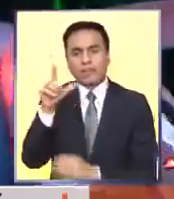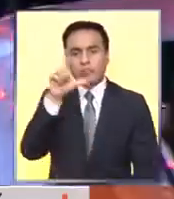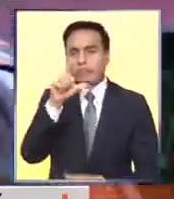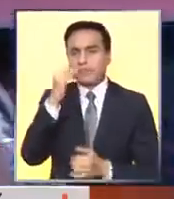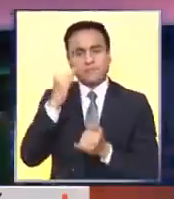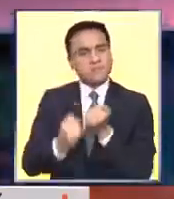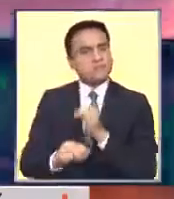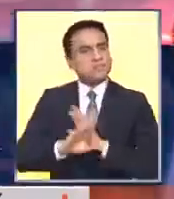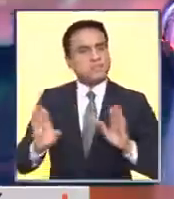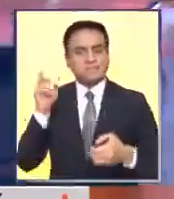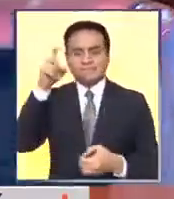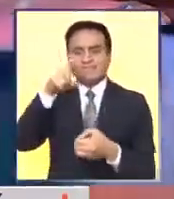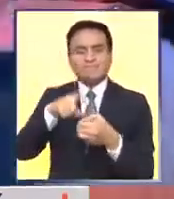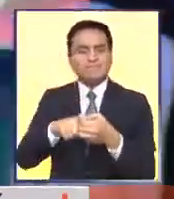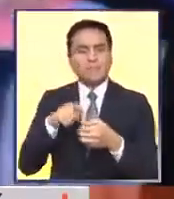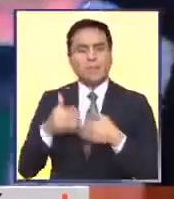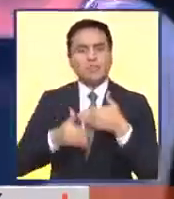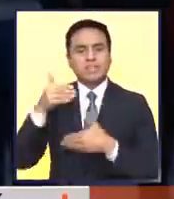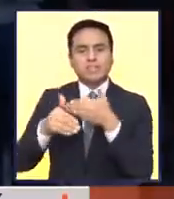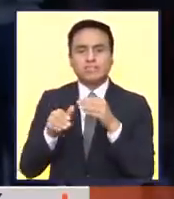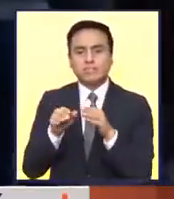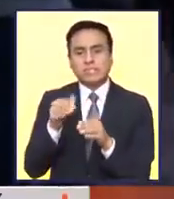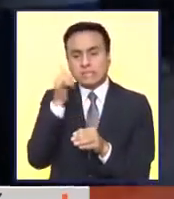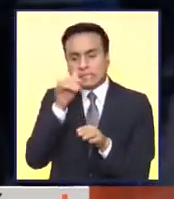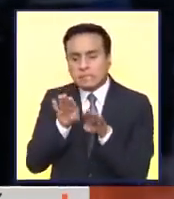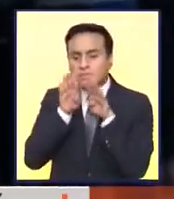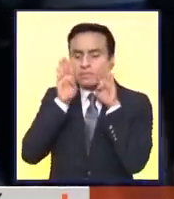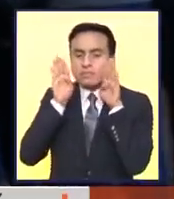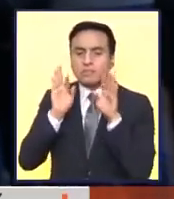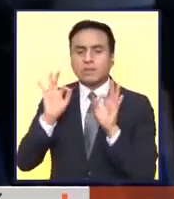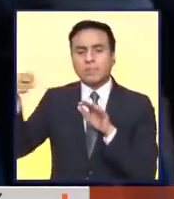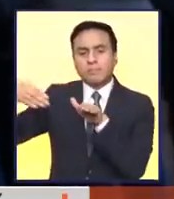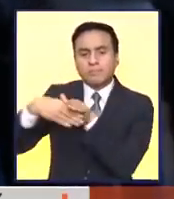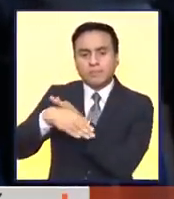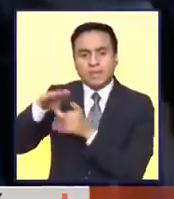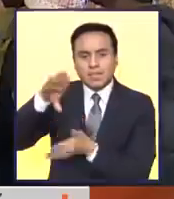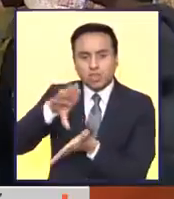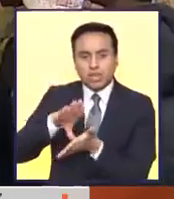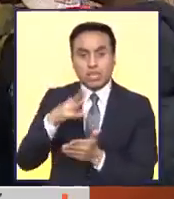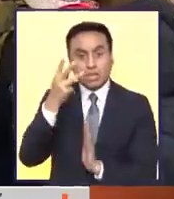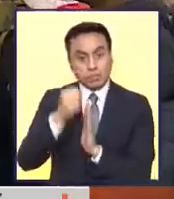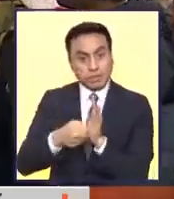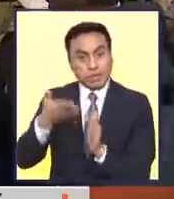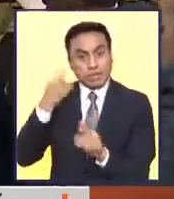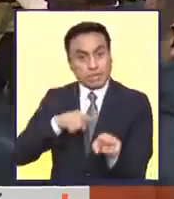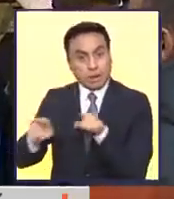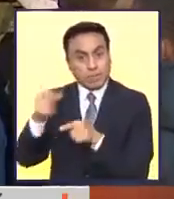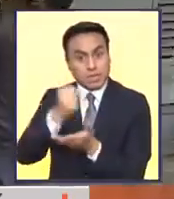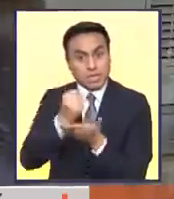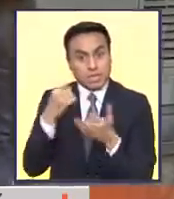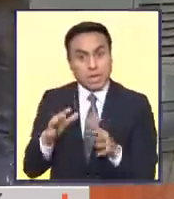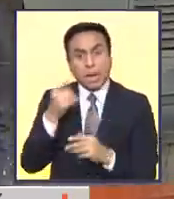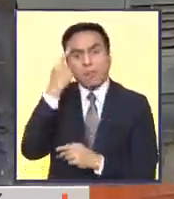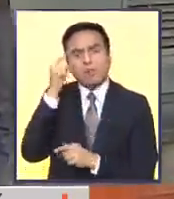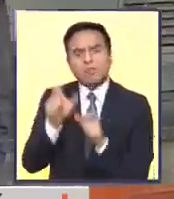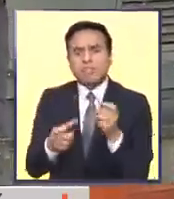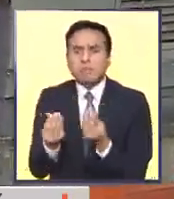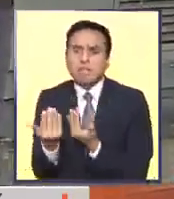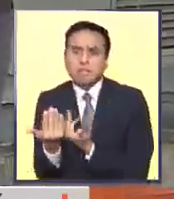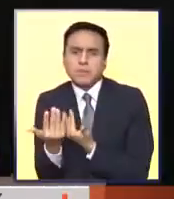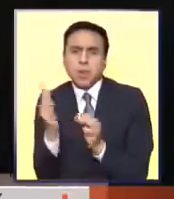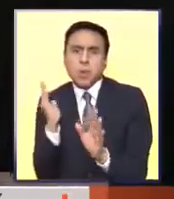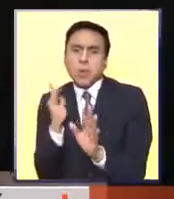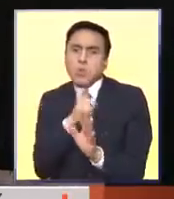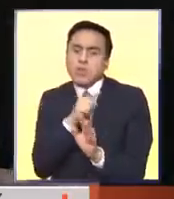plazo para inscribirse en el proceso de regularización migratoria. Y aunque hubo 3 meses para el trámite, muchos esperaron hasta el último